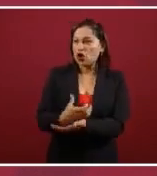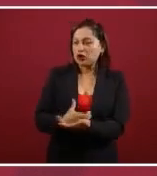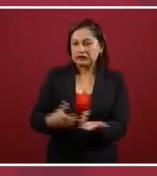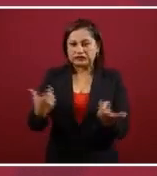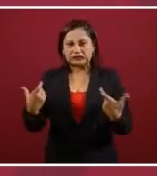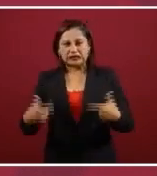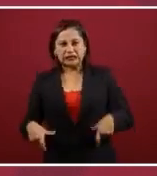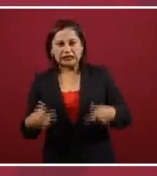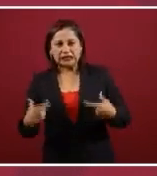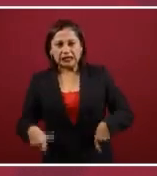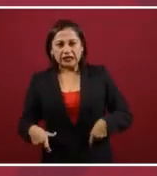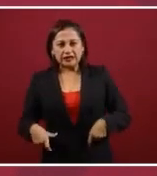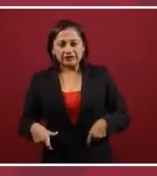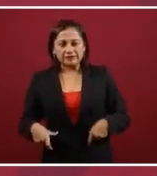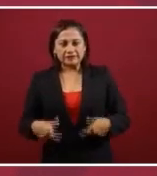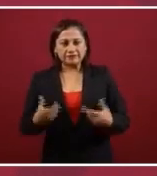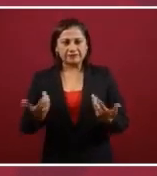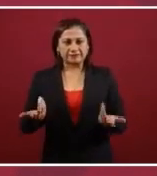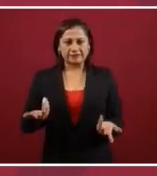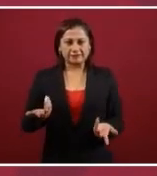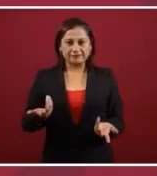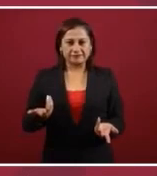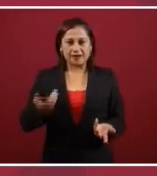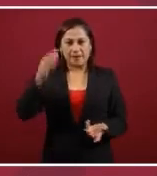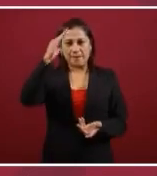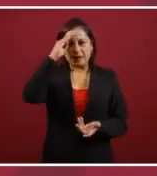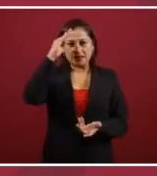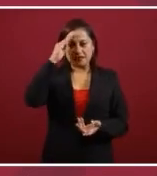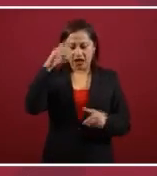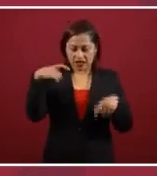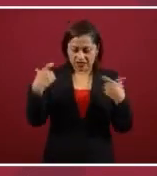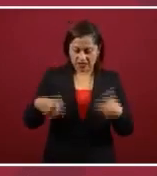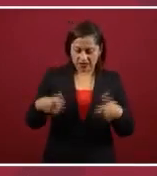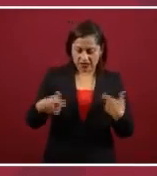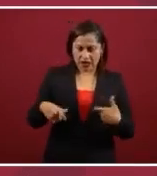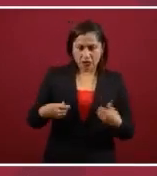dinero es la vida.